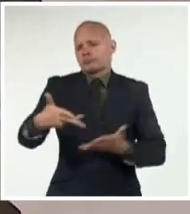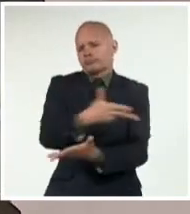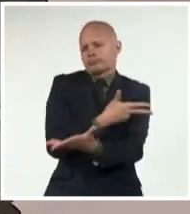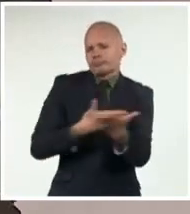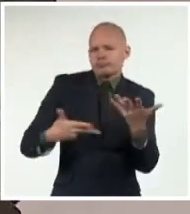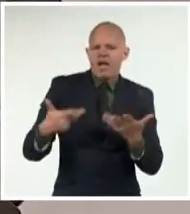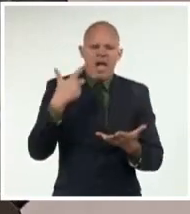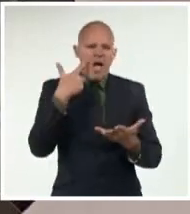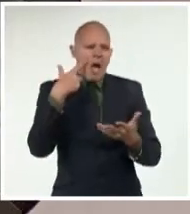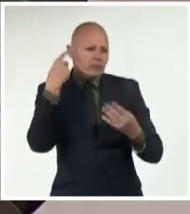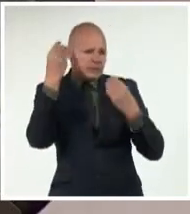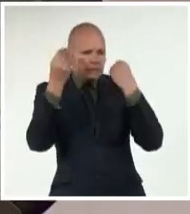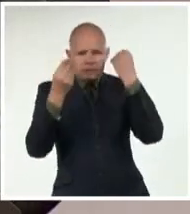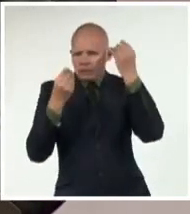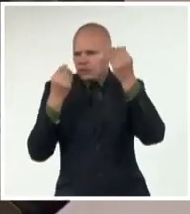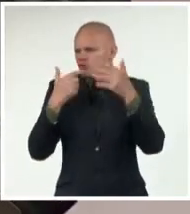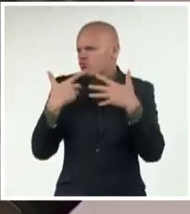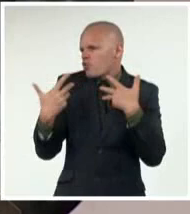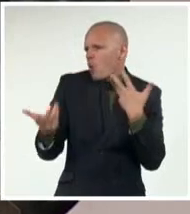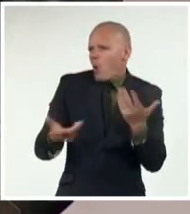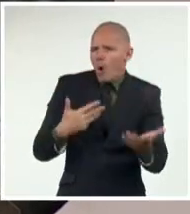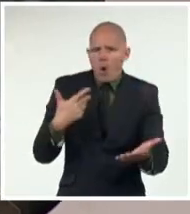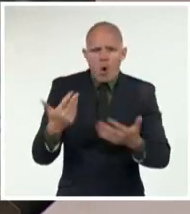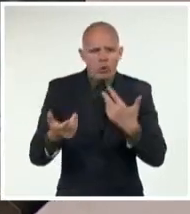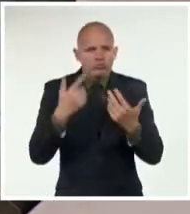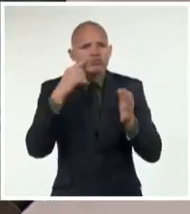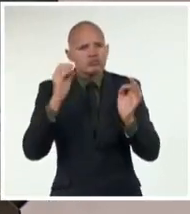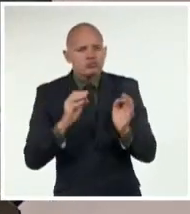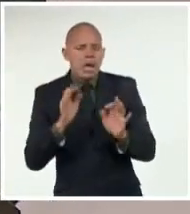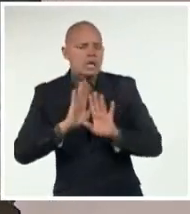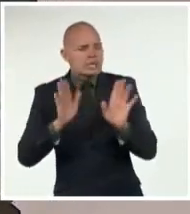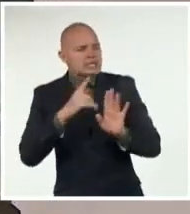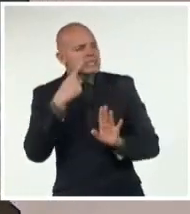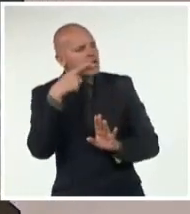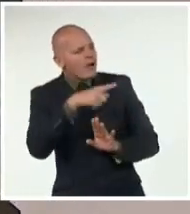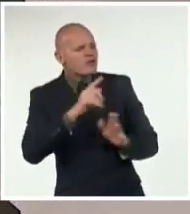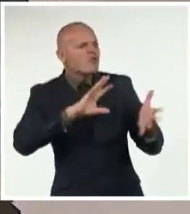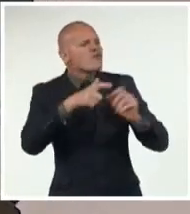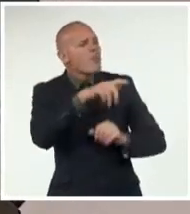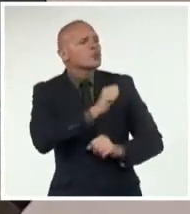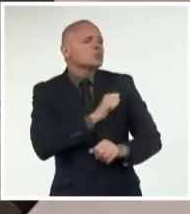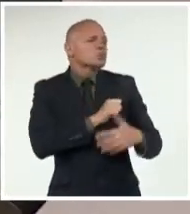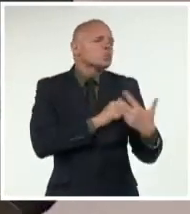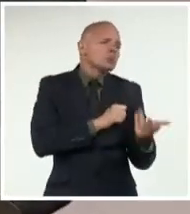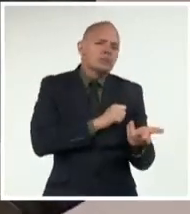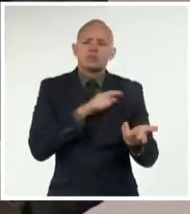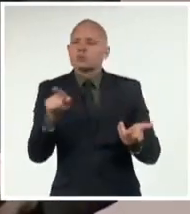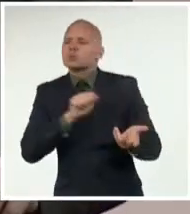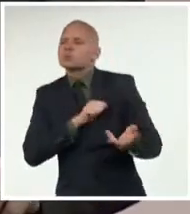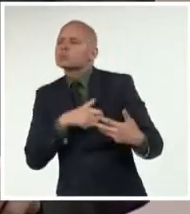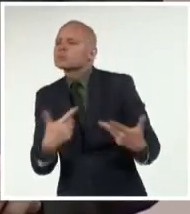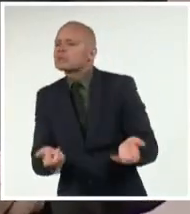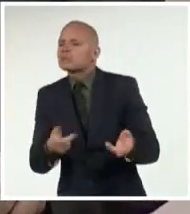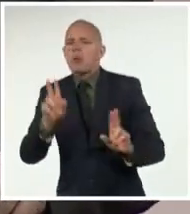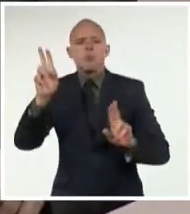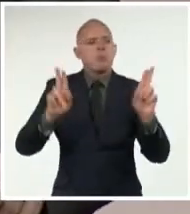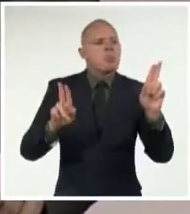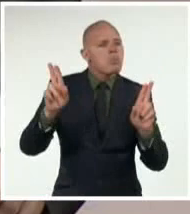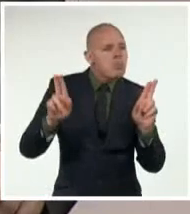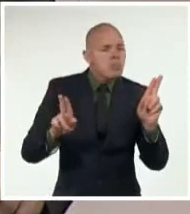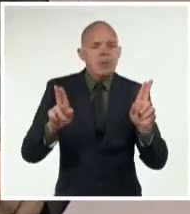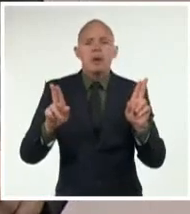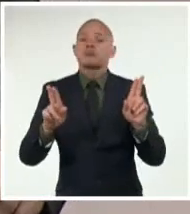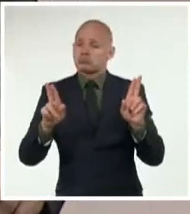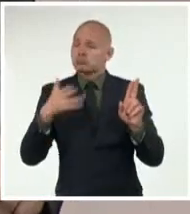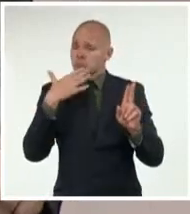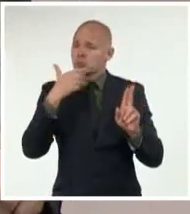intercambio y colaboración, de concertación de posiciones y acciones mutuas, la solidaridad